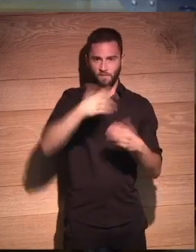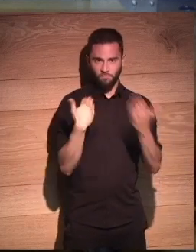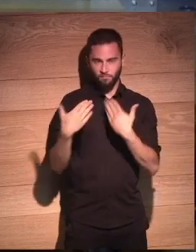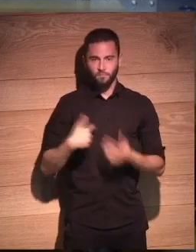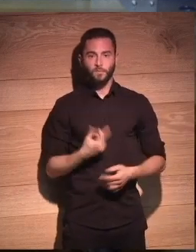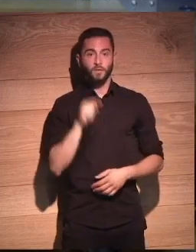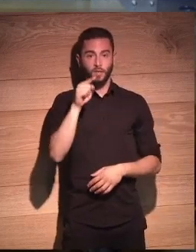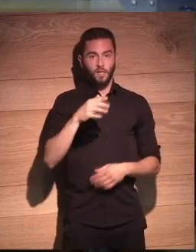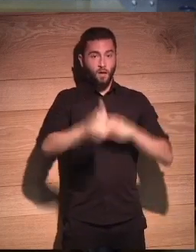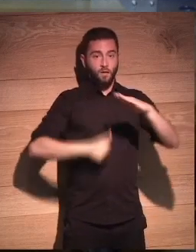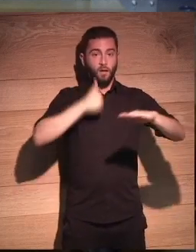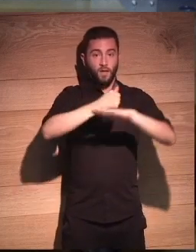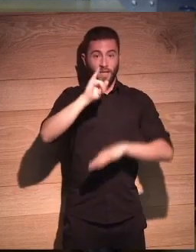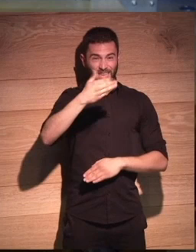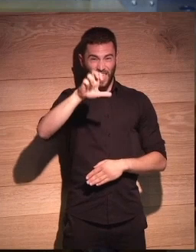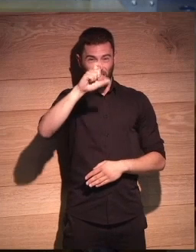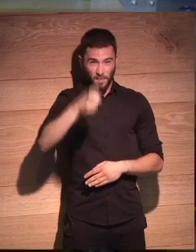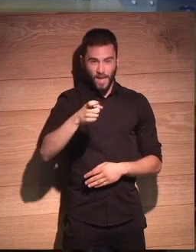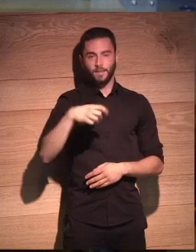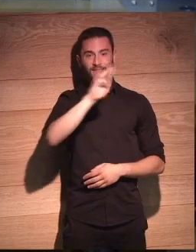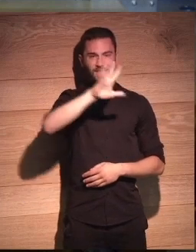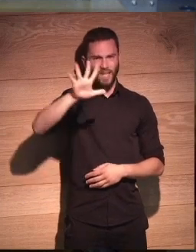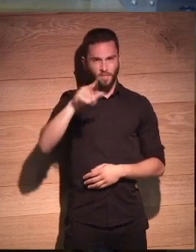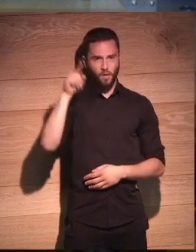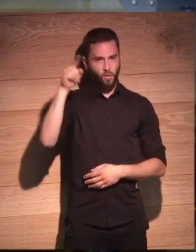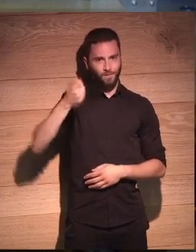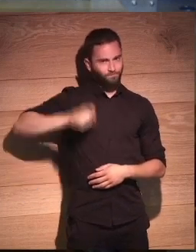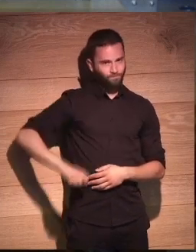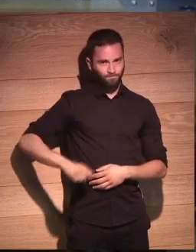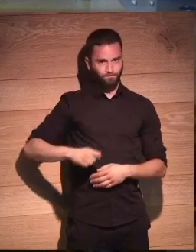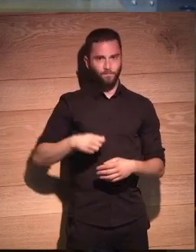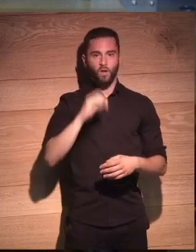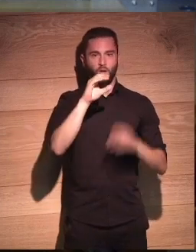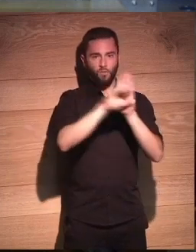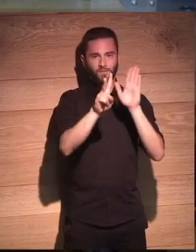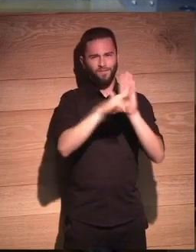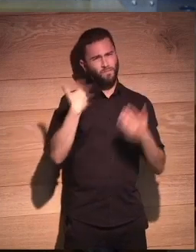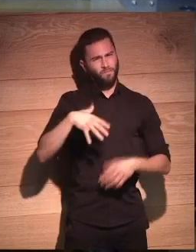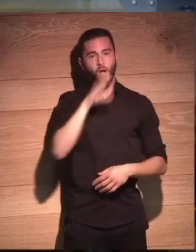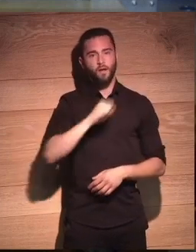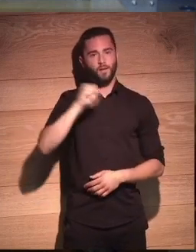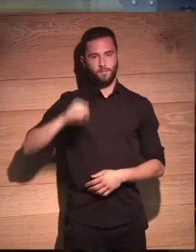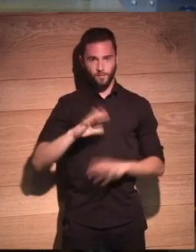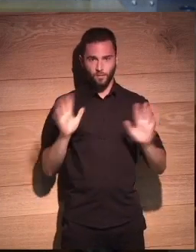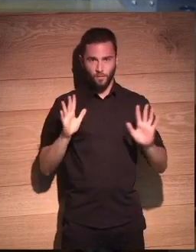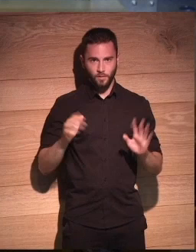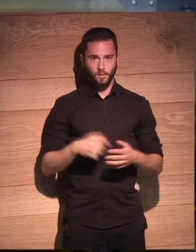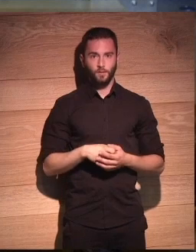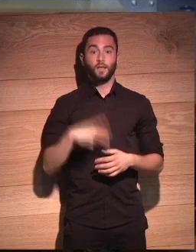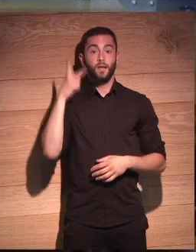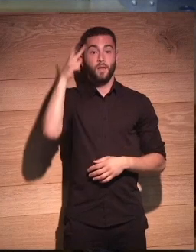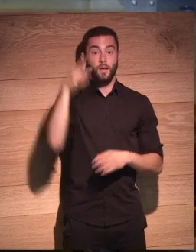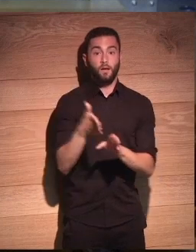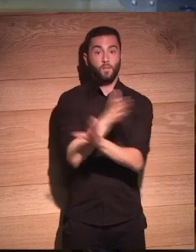gran empresa del IBEX 35 con un currículum espectacular. Y me comentaba, dice, bueno, van a ofrecer unas prejubilaciones